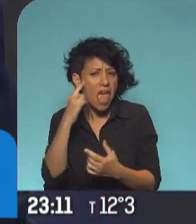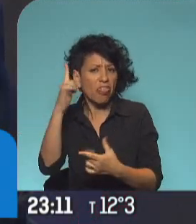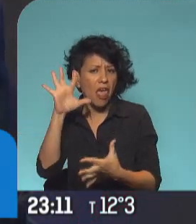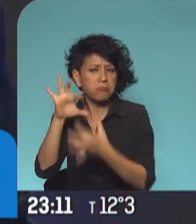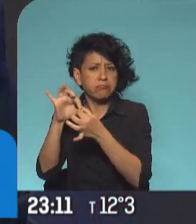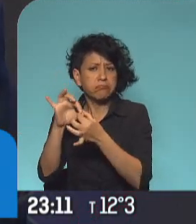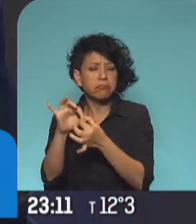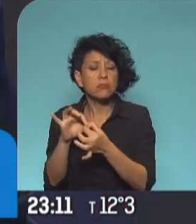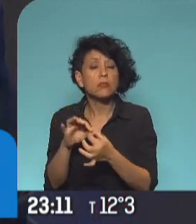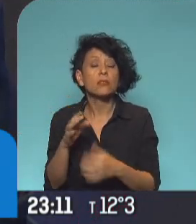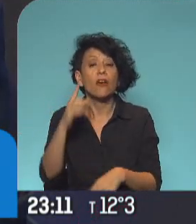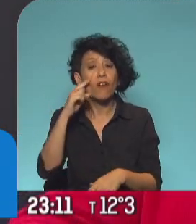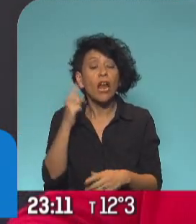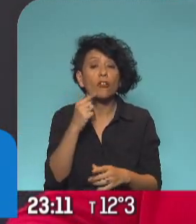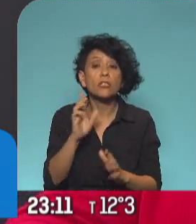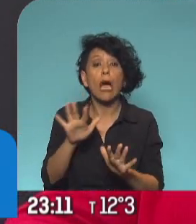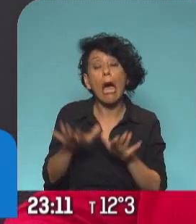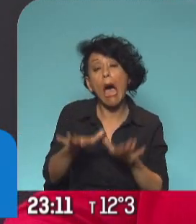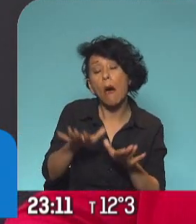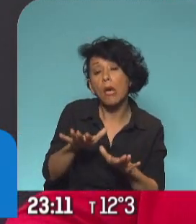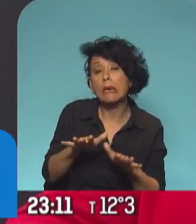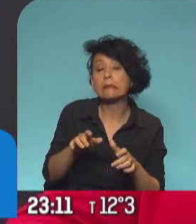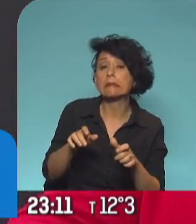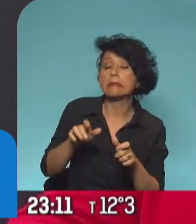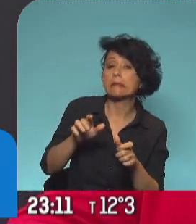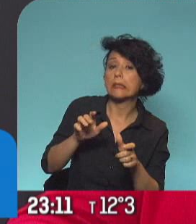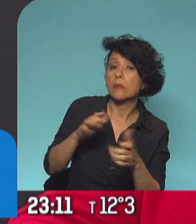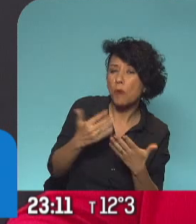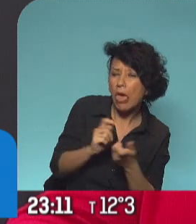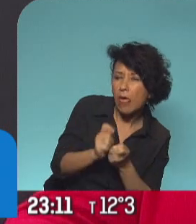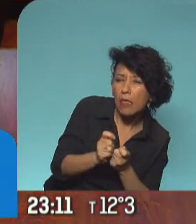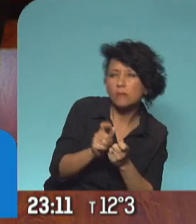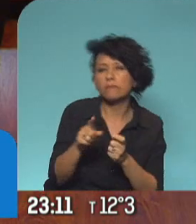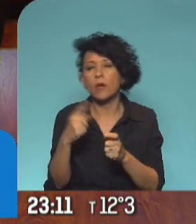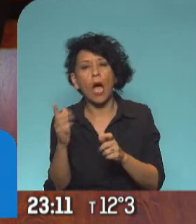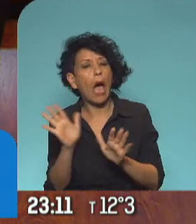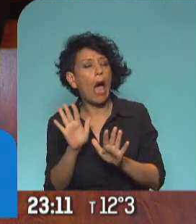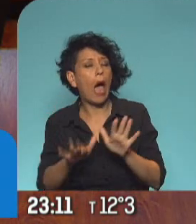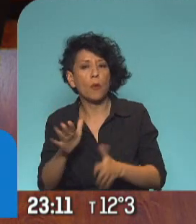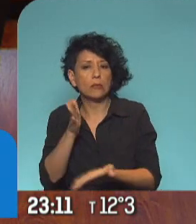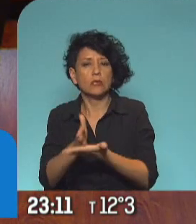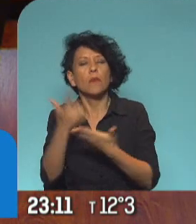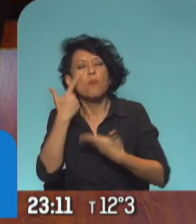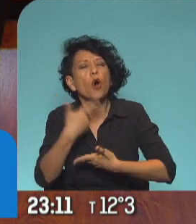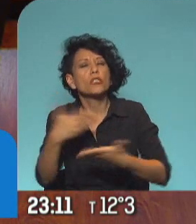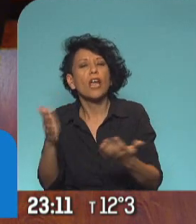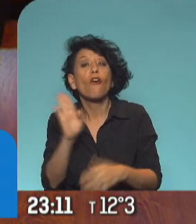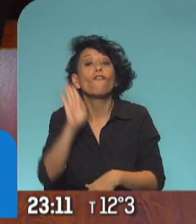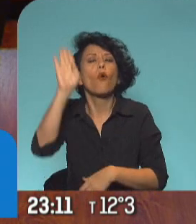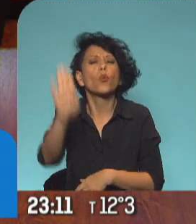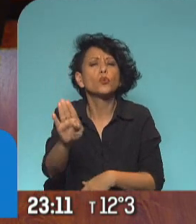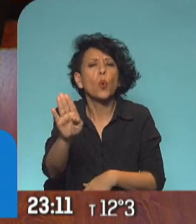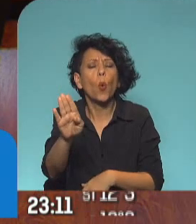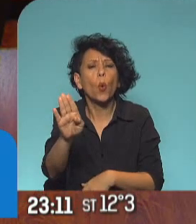Fernández dijo, a veces voy a ser ortodoxo, a veces voy a ser heterodoxo. Es decir, mostrando que el futuro próximo va a